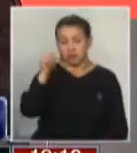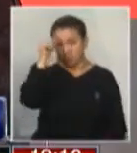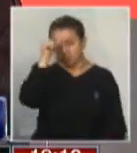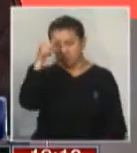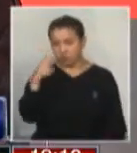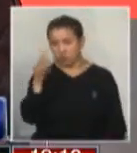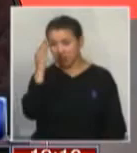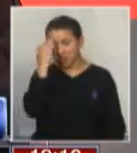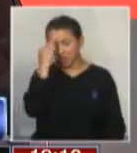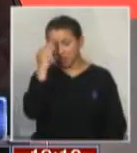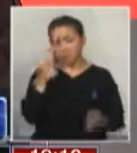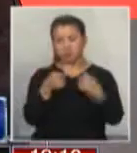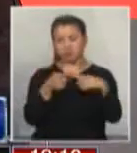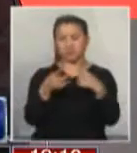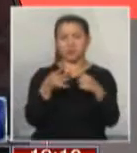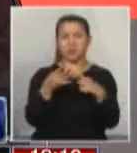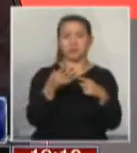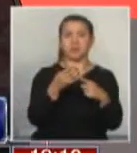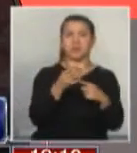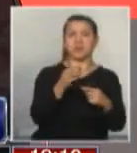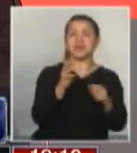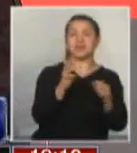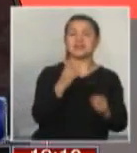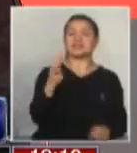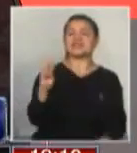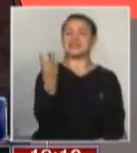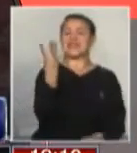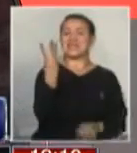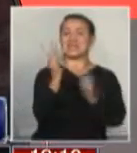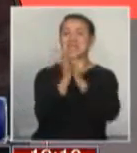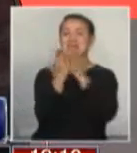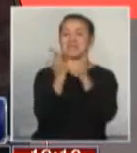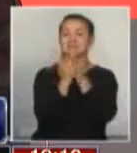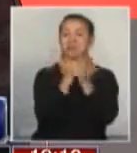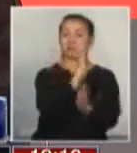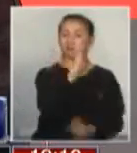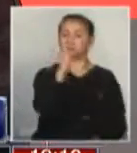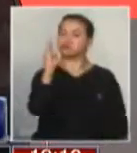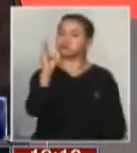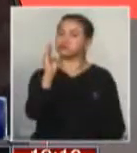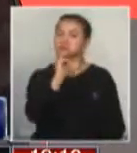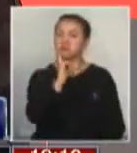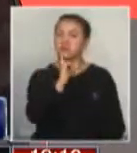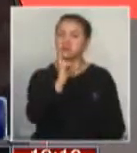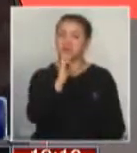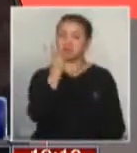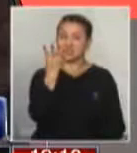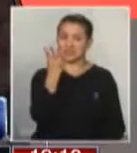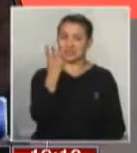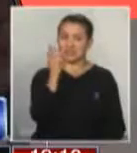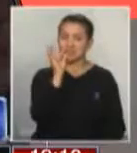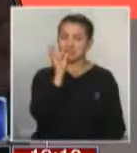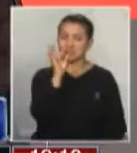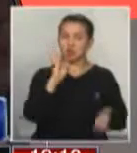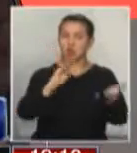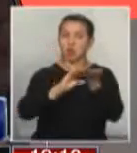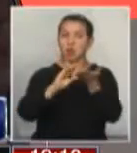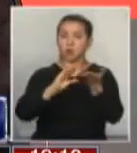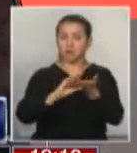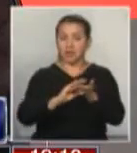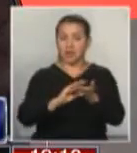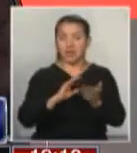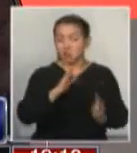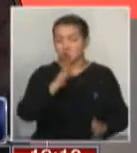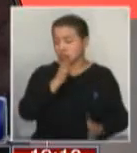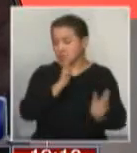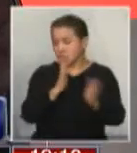agosto hay una trilogía publicada por anagrama que tiene esas tres de esas novelas que acabo de citar no sé en qué orden